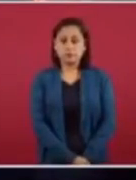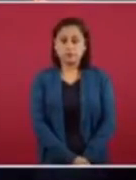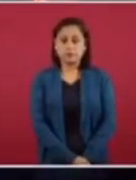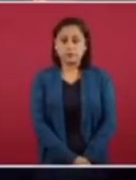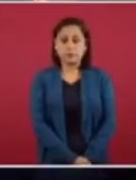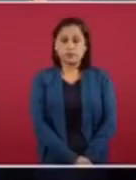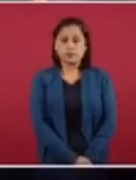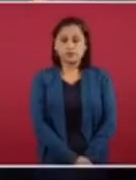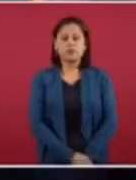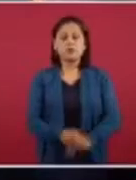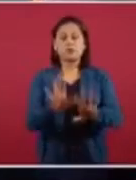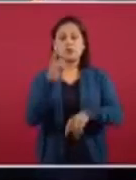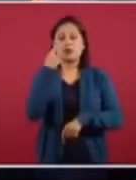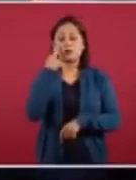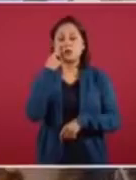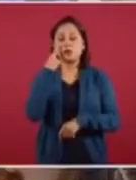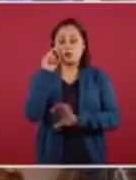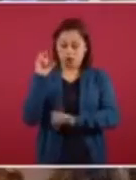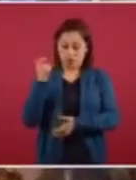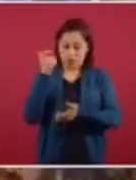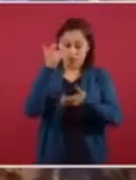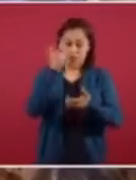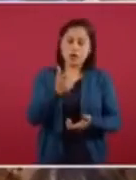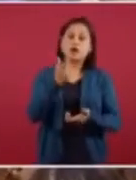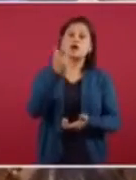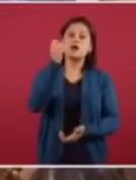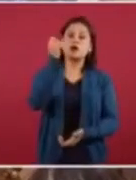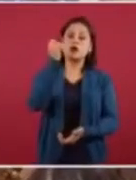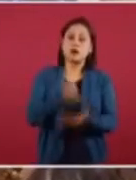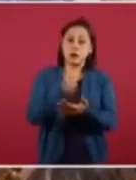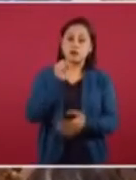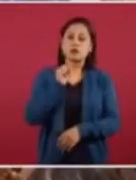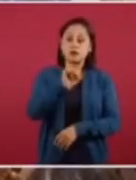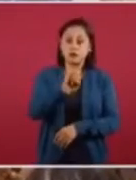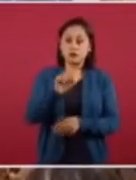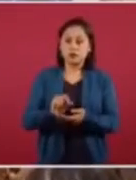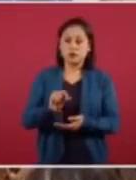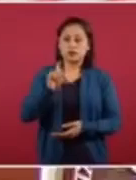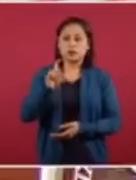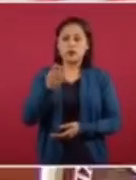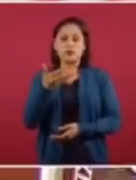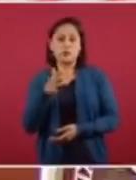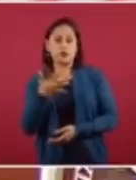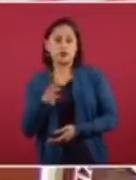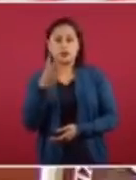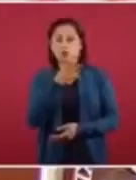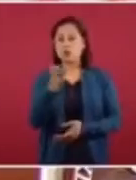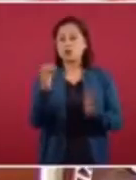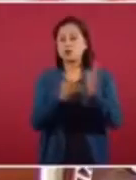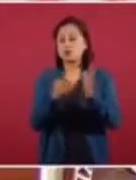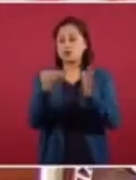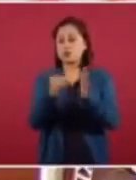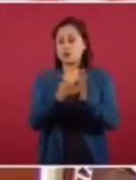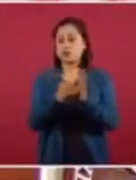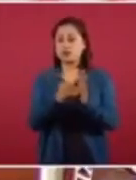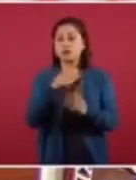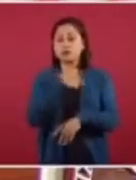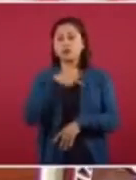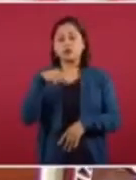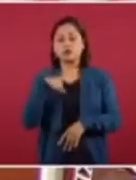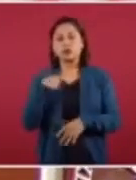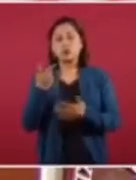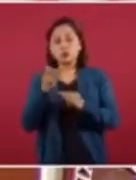Bueno, aprobamos en ese rubro, recuperamos y aprobamos un incremento, va a quedar arriba de 400 millones, estamos todavía haciendo